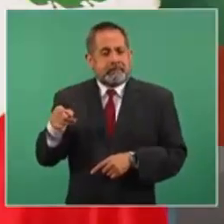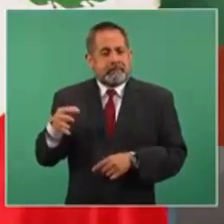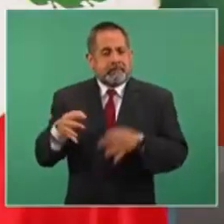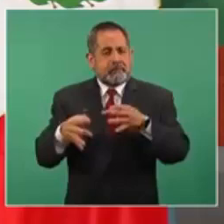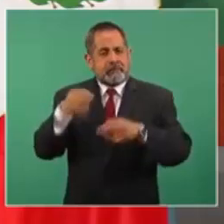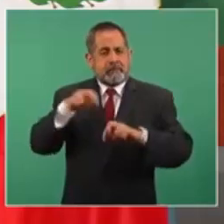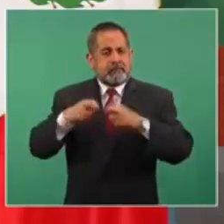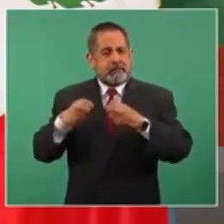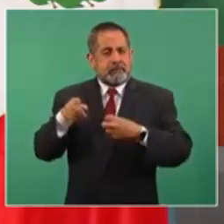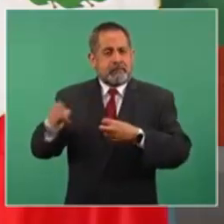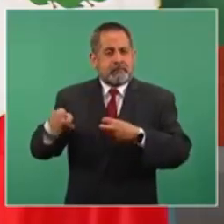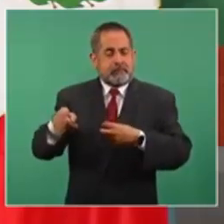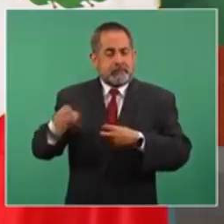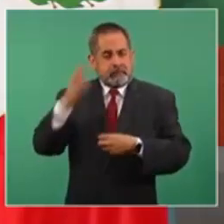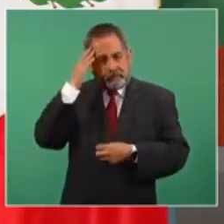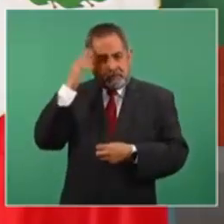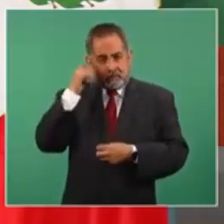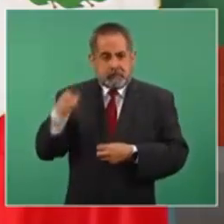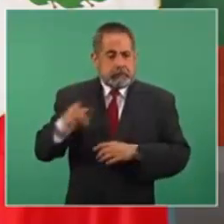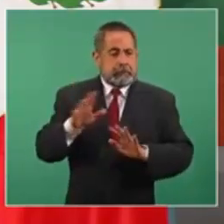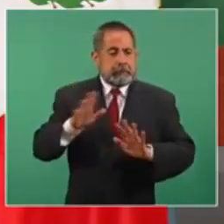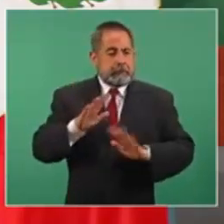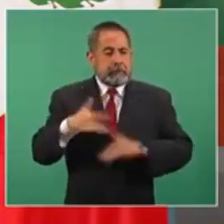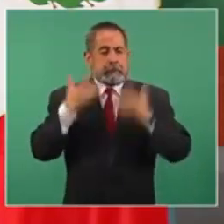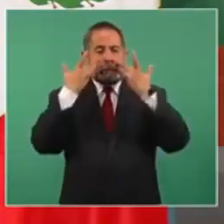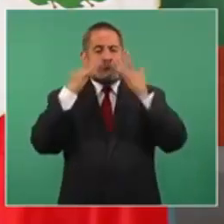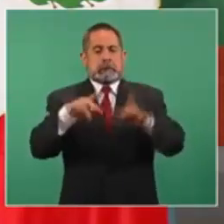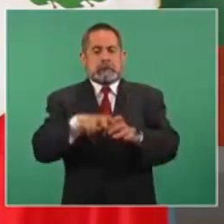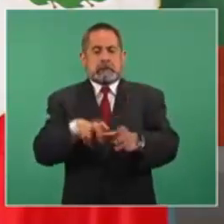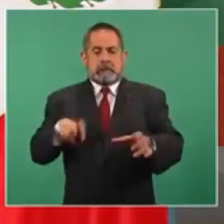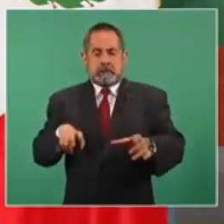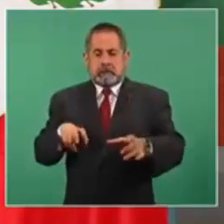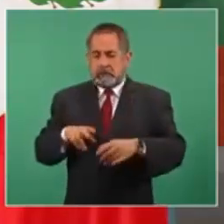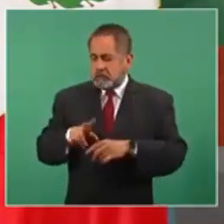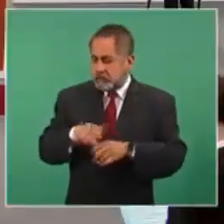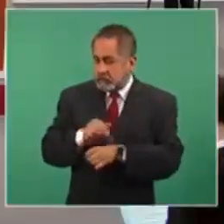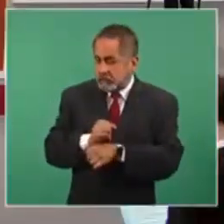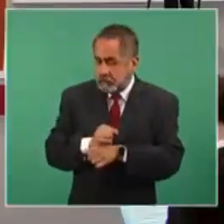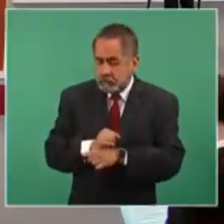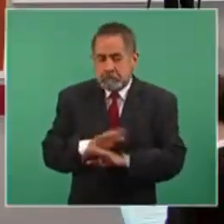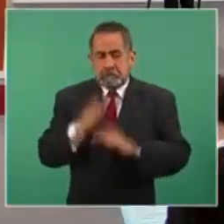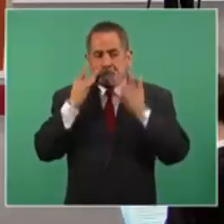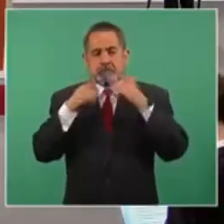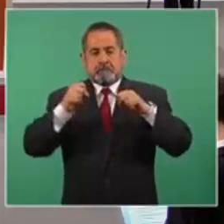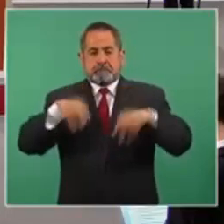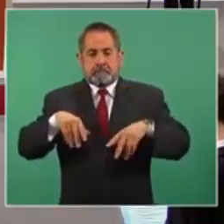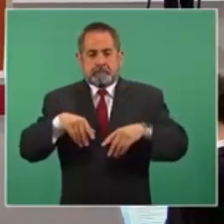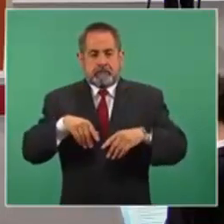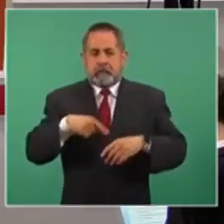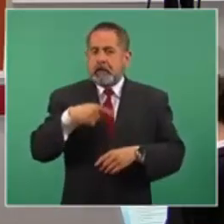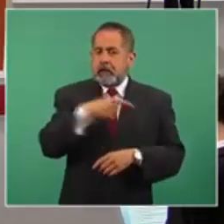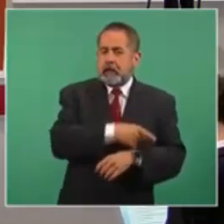ministro de la Corte y tuvo que salir por una investigación